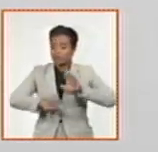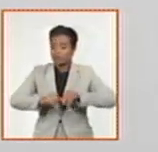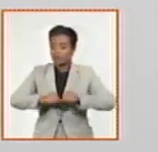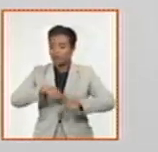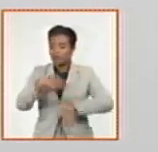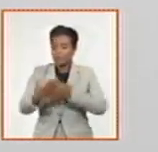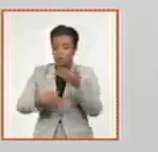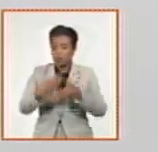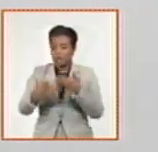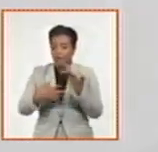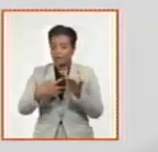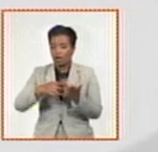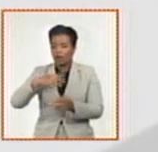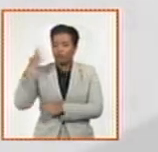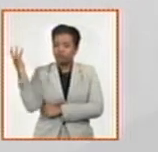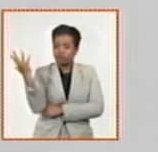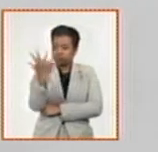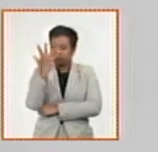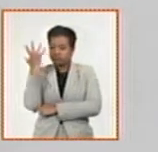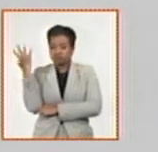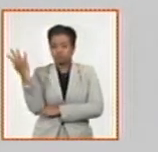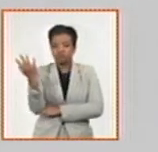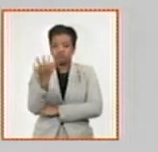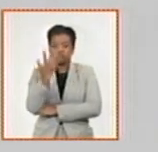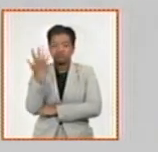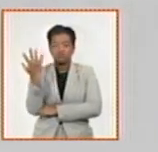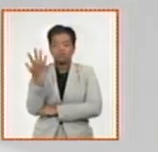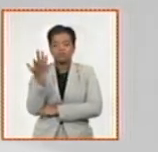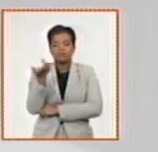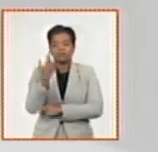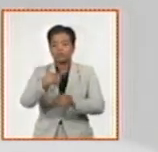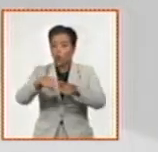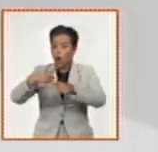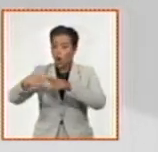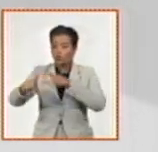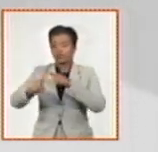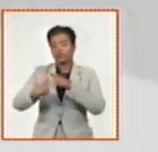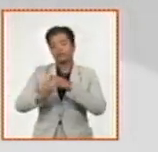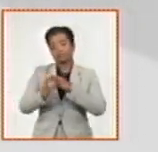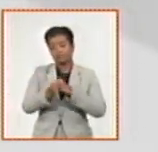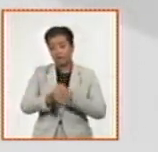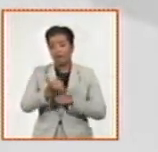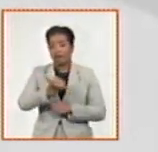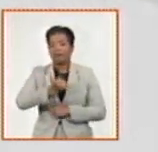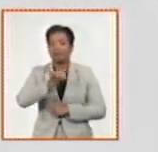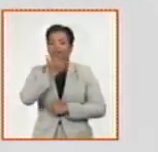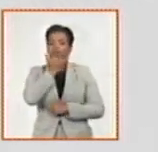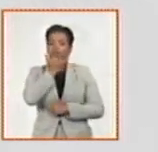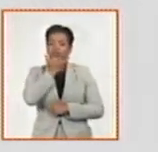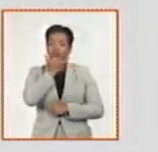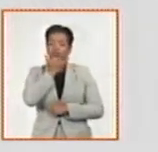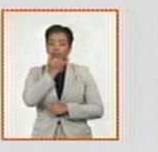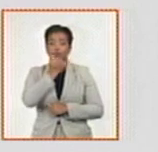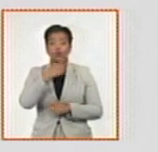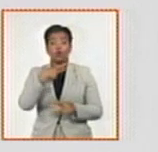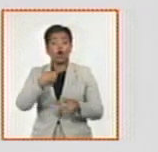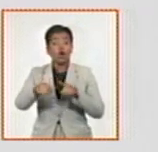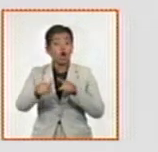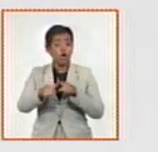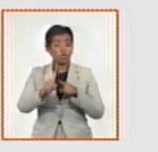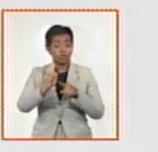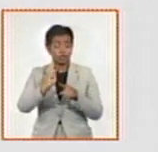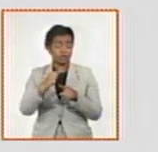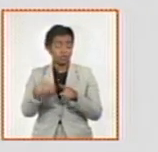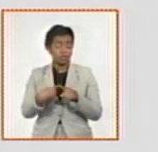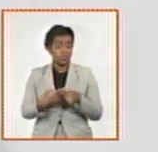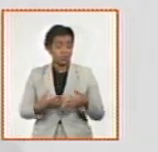adversos, pero también se recuperan de una manera más rápida. Y otra de las cosas que tiene la agroecología es